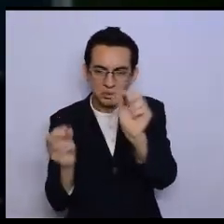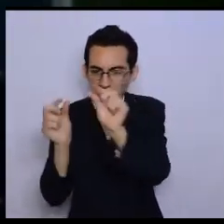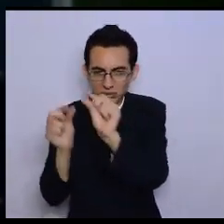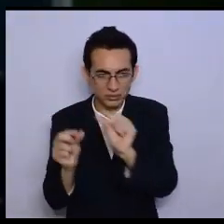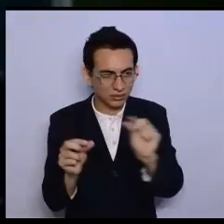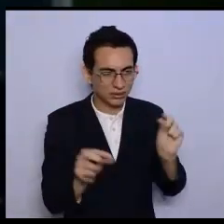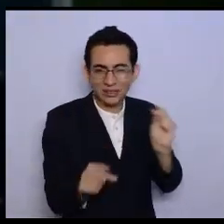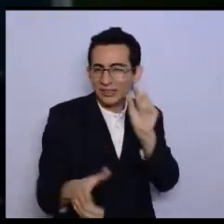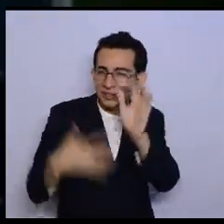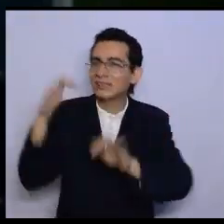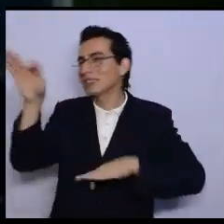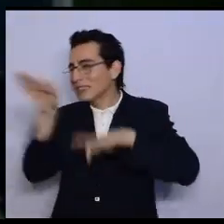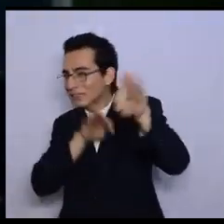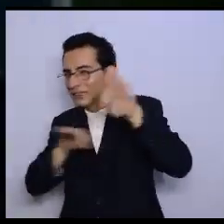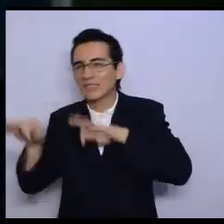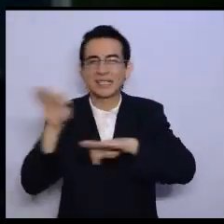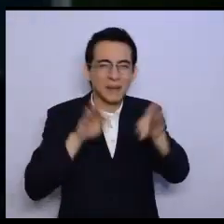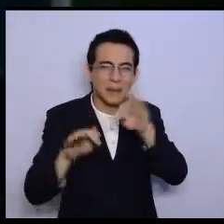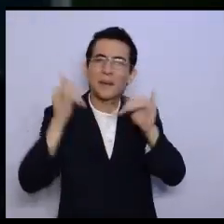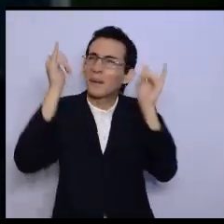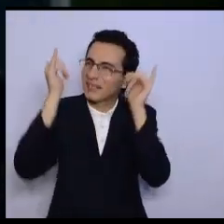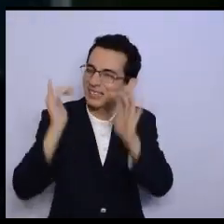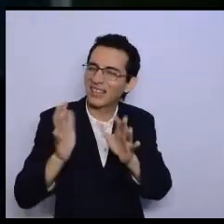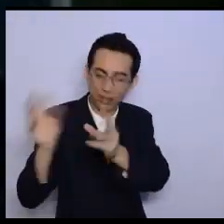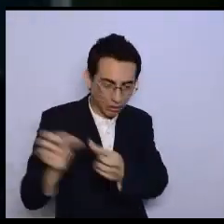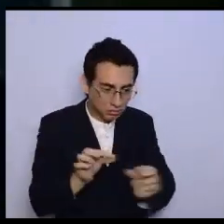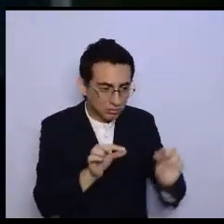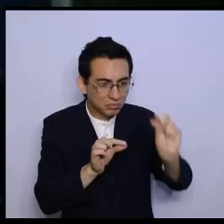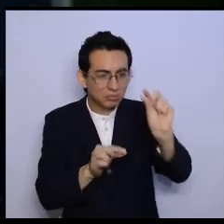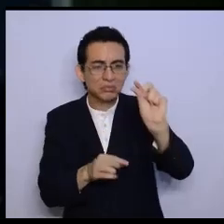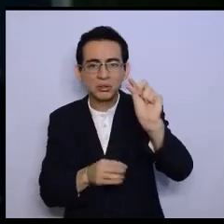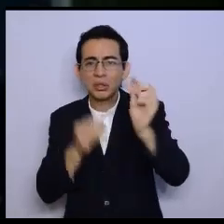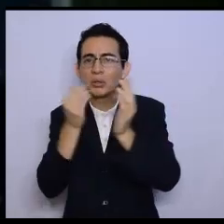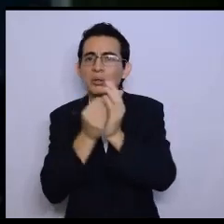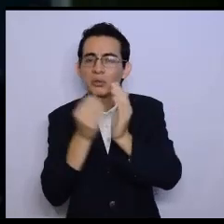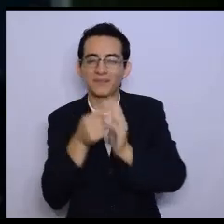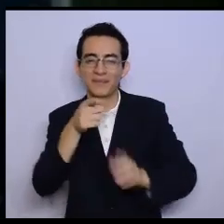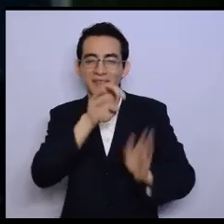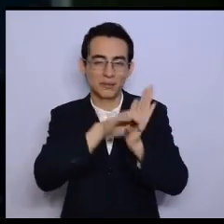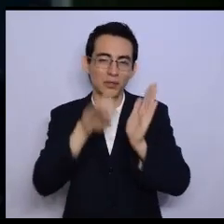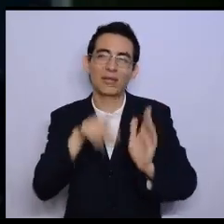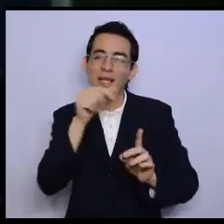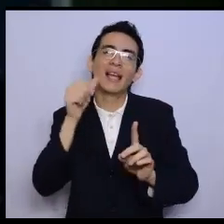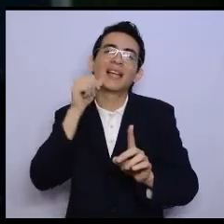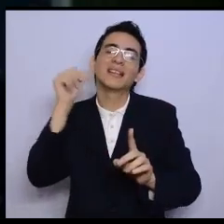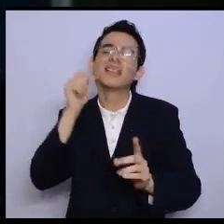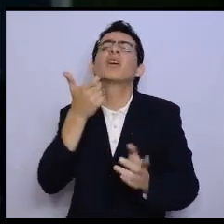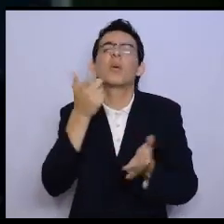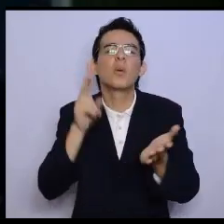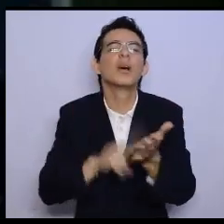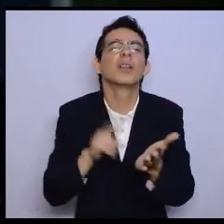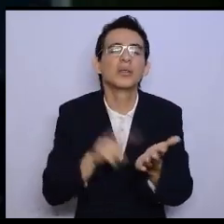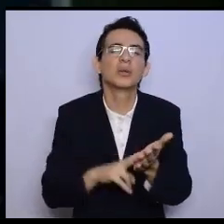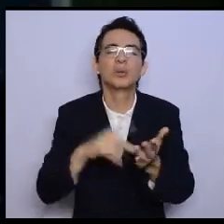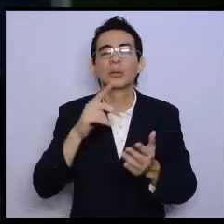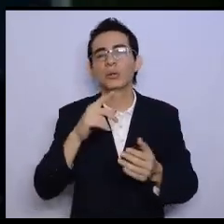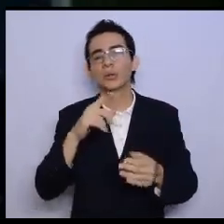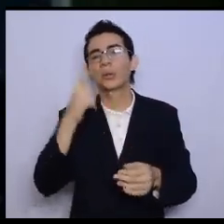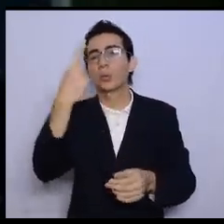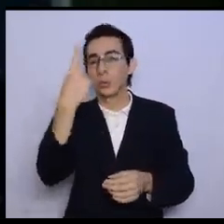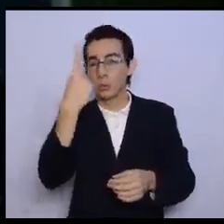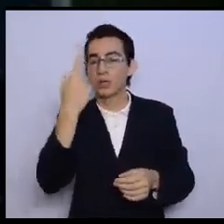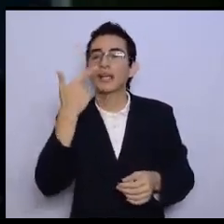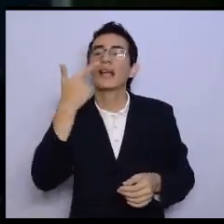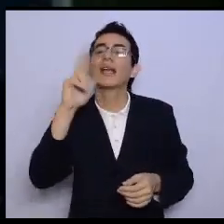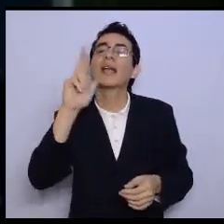ayer yo pregunté que cuánto costaba, así para actualizar, cuánto costaba el gramo